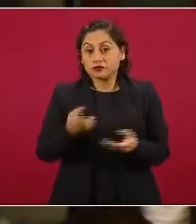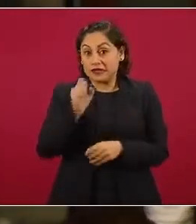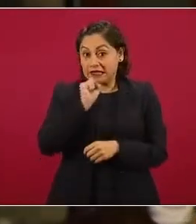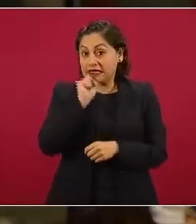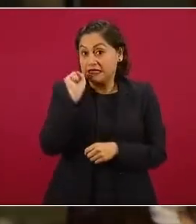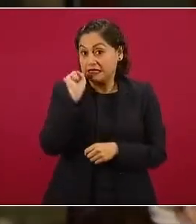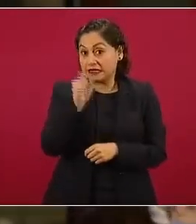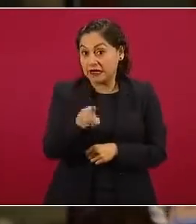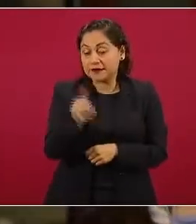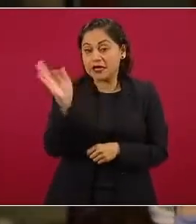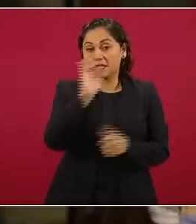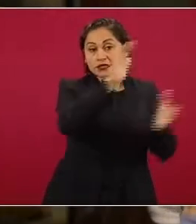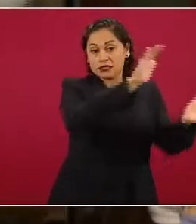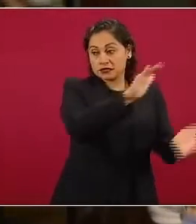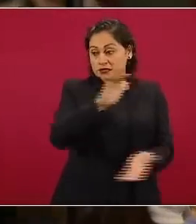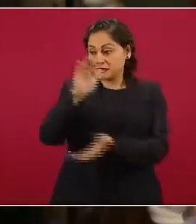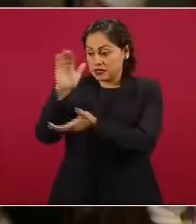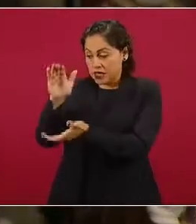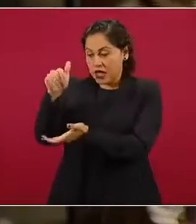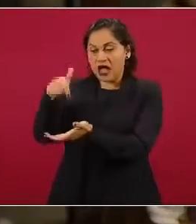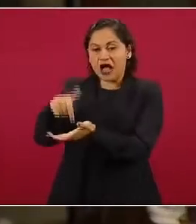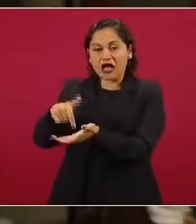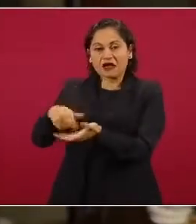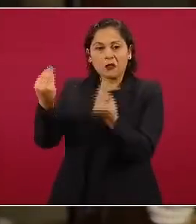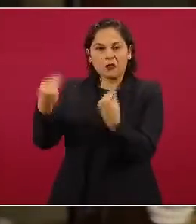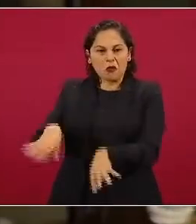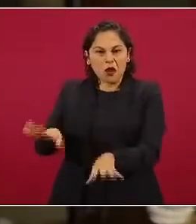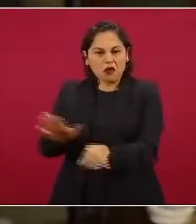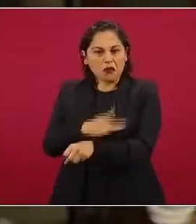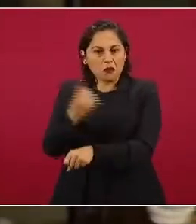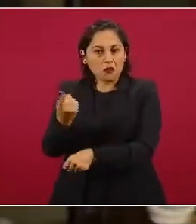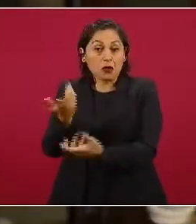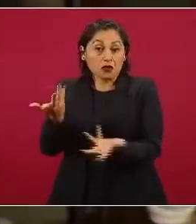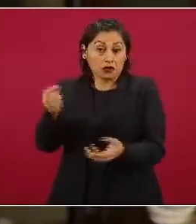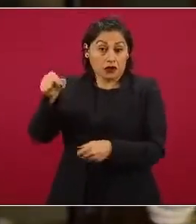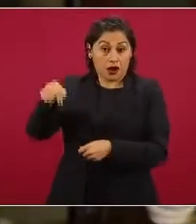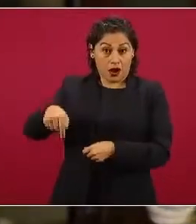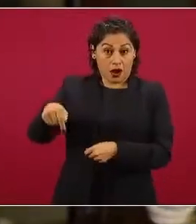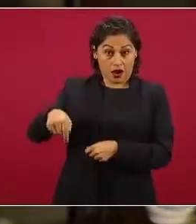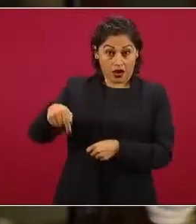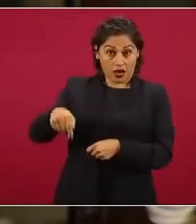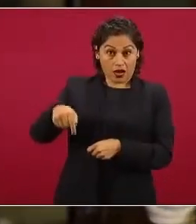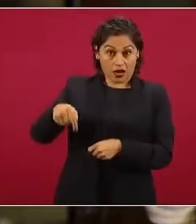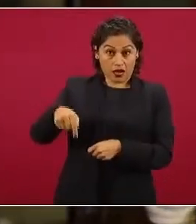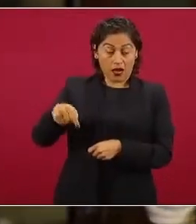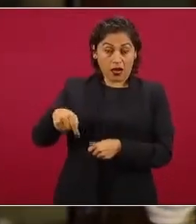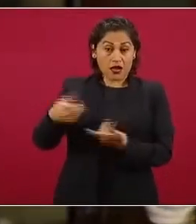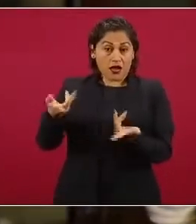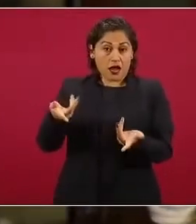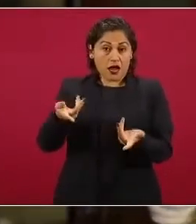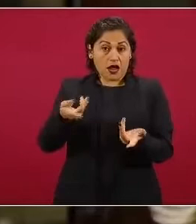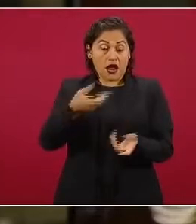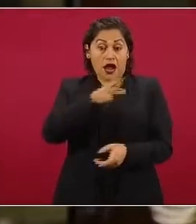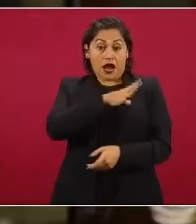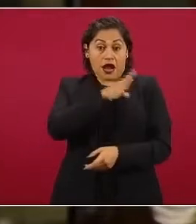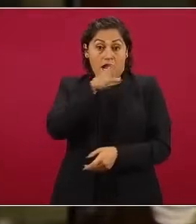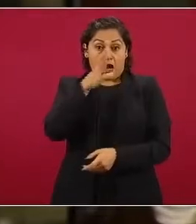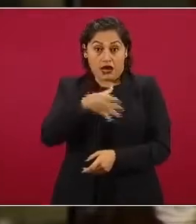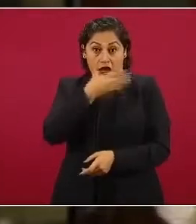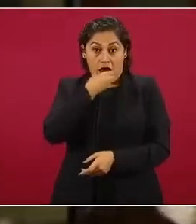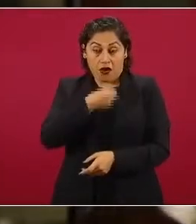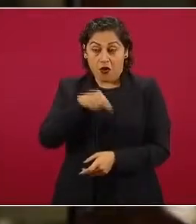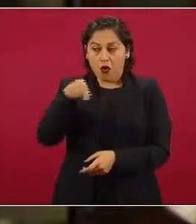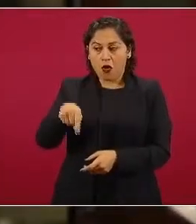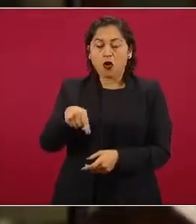estas pruebas aquí en México, pensando que el general aquí tiene pues relaciones, conocidos que